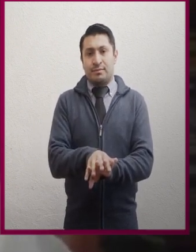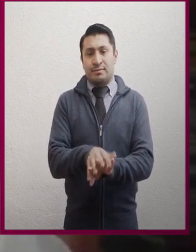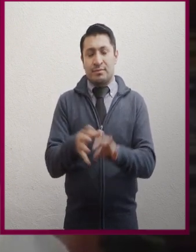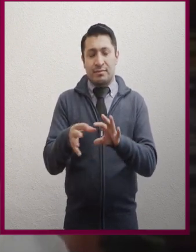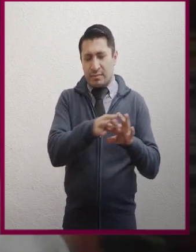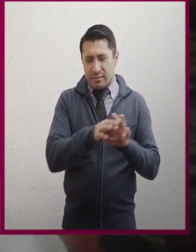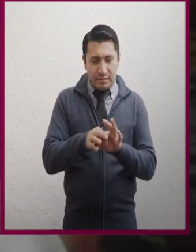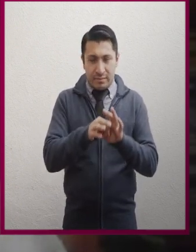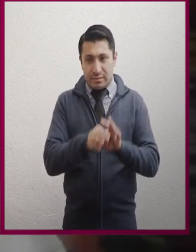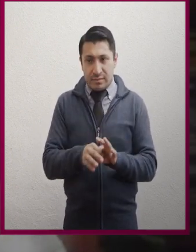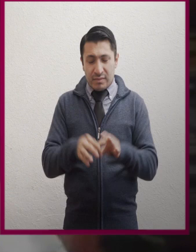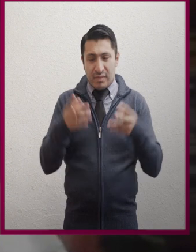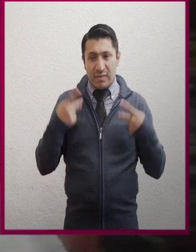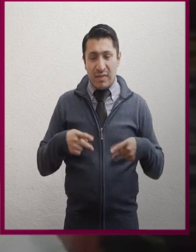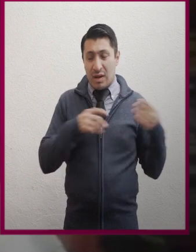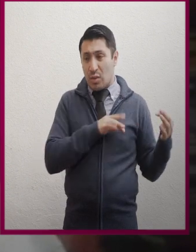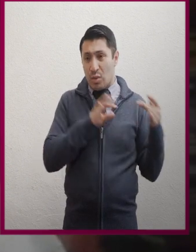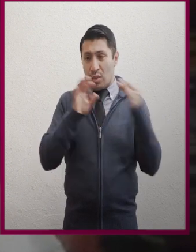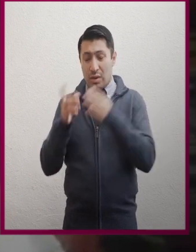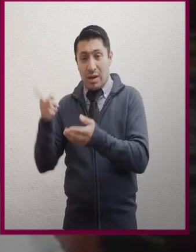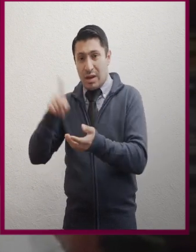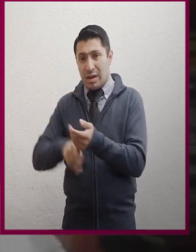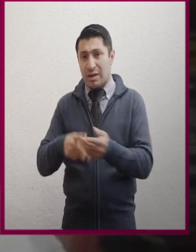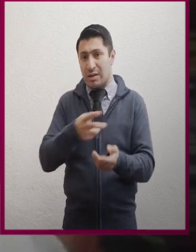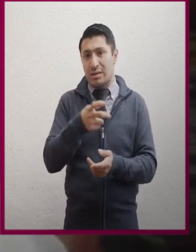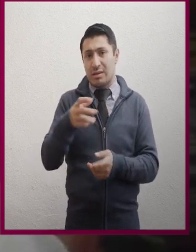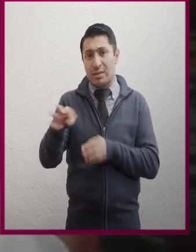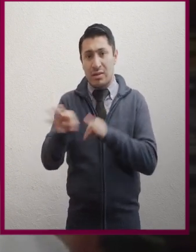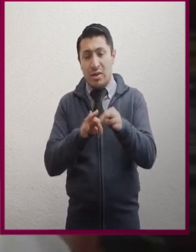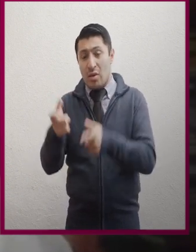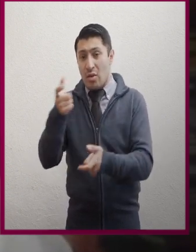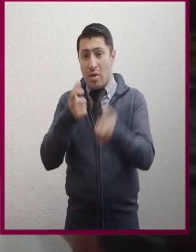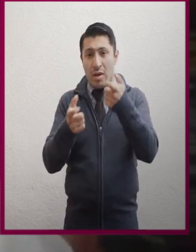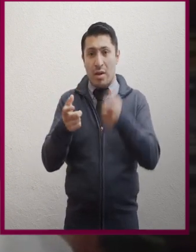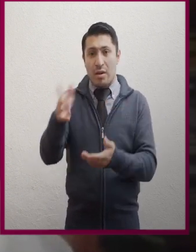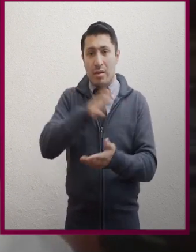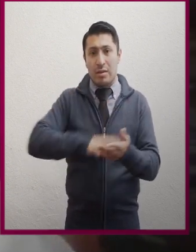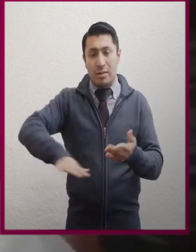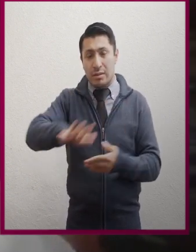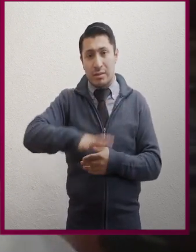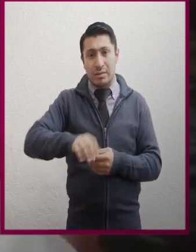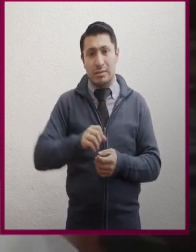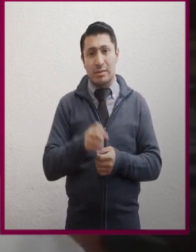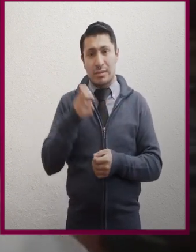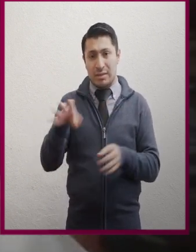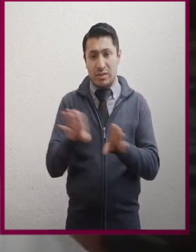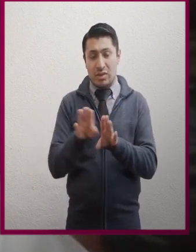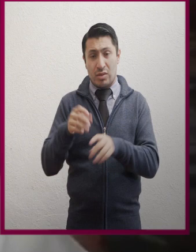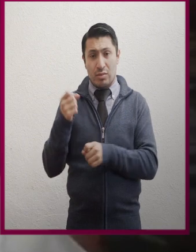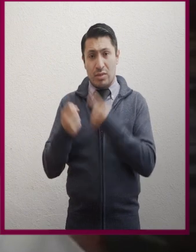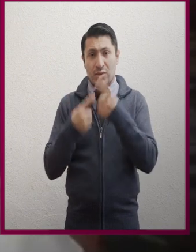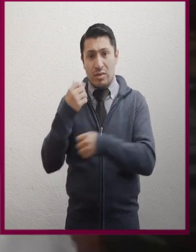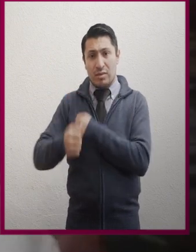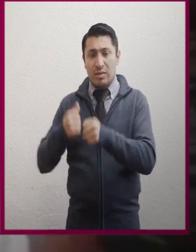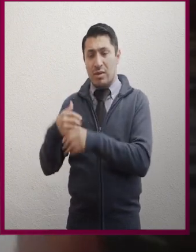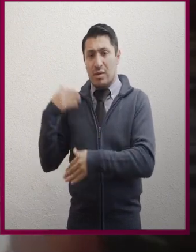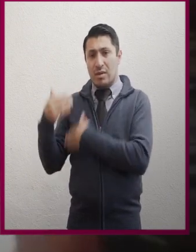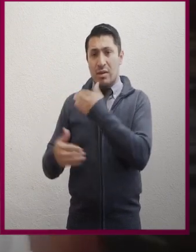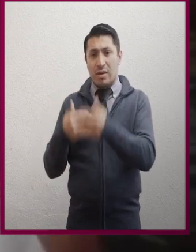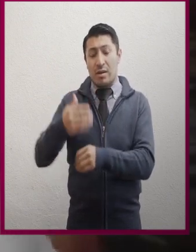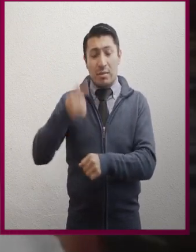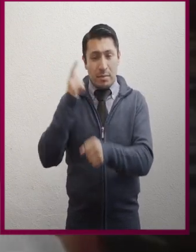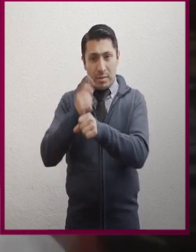economías locales. Esto se ha venido agudizando en los últimos años, porque hay que recordar que sobre todo cierto tipo de